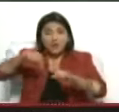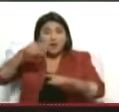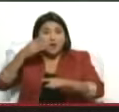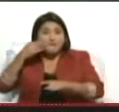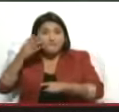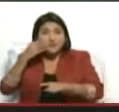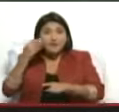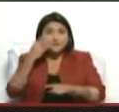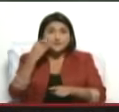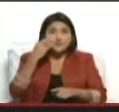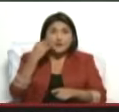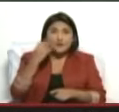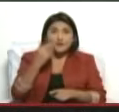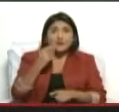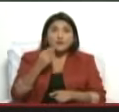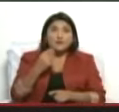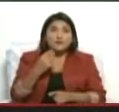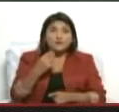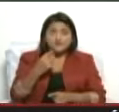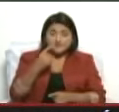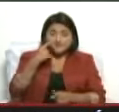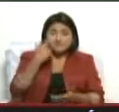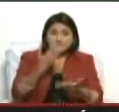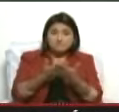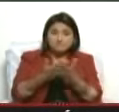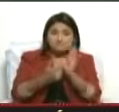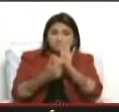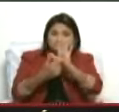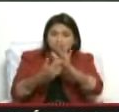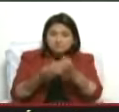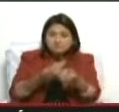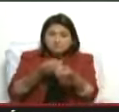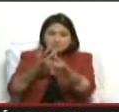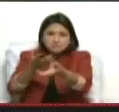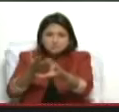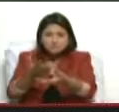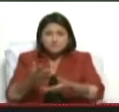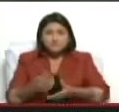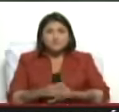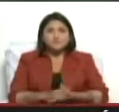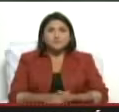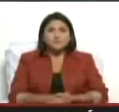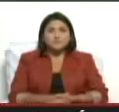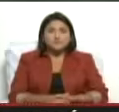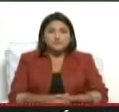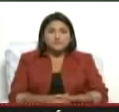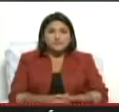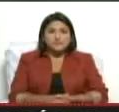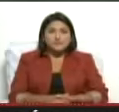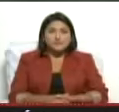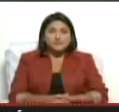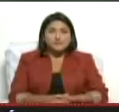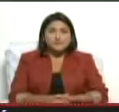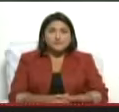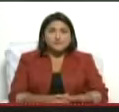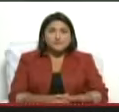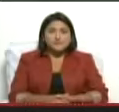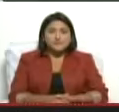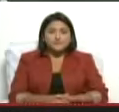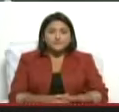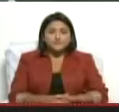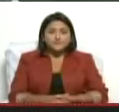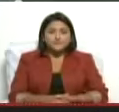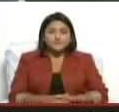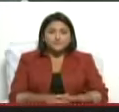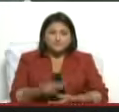experiencia testimonial que pudiera tener en esa materia verdad la actividad de la